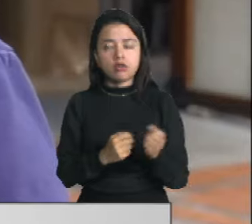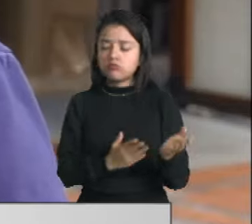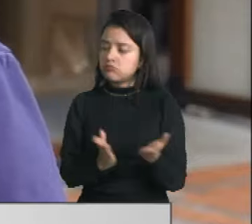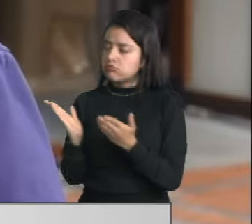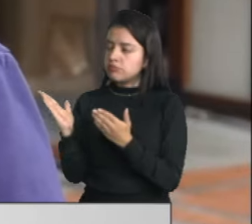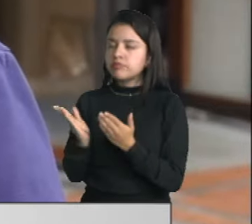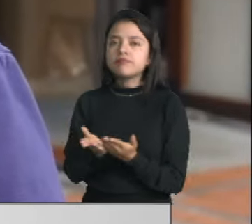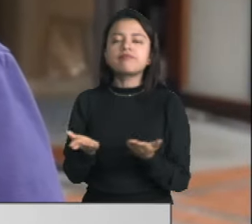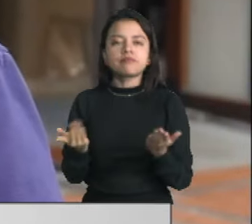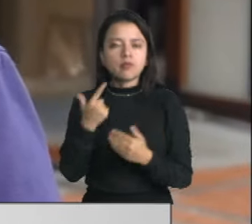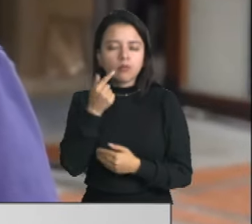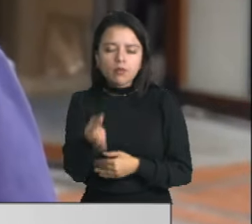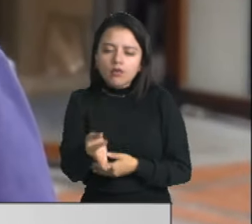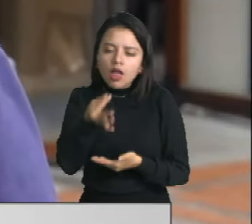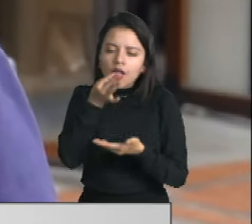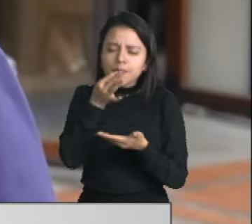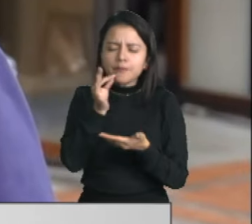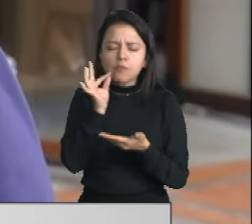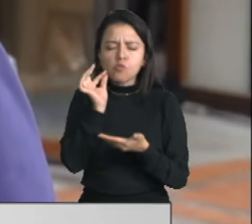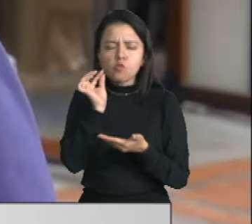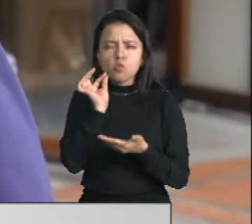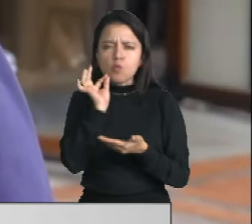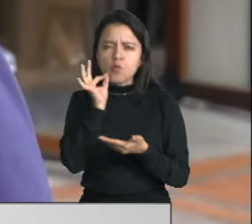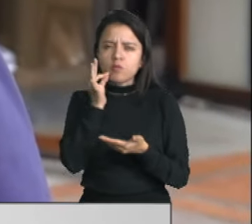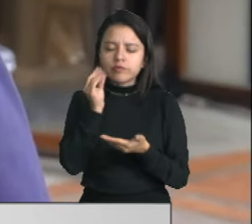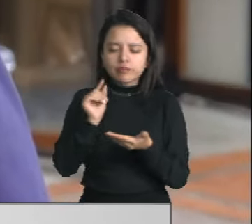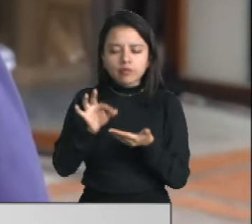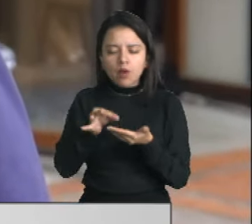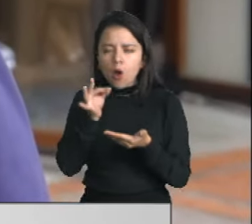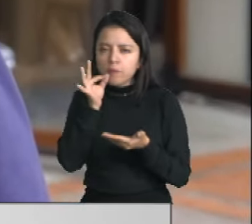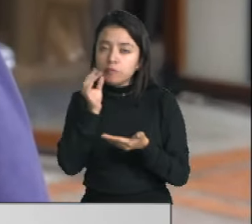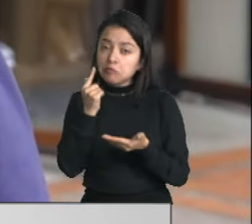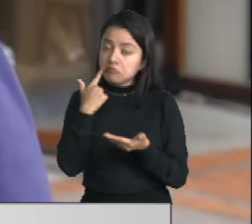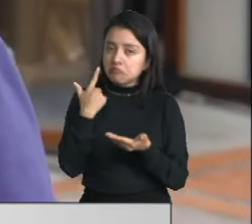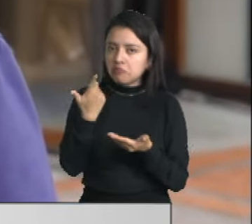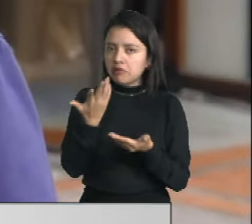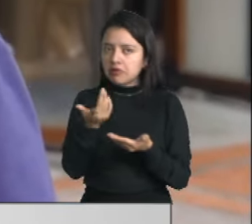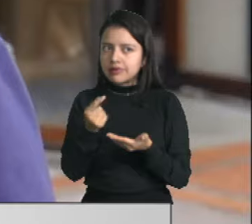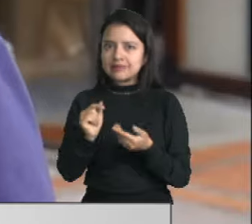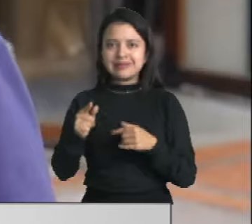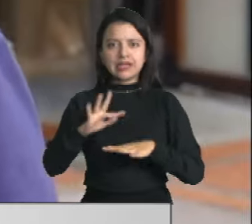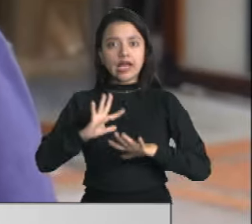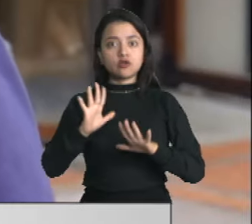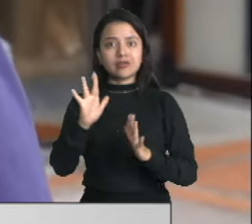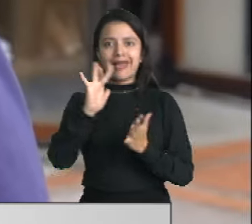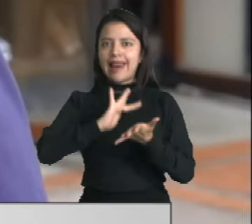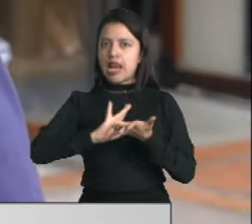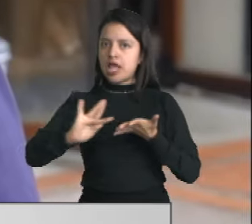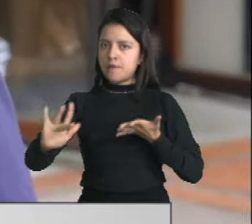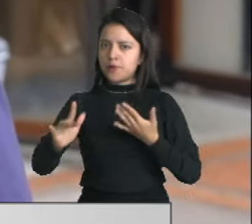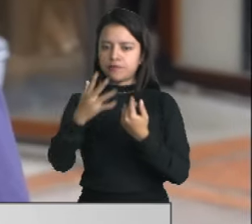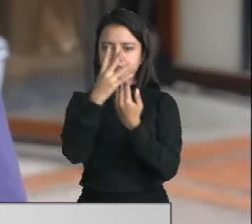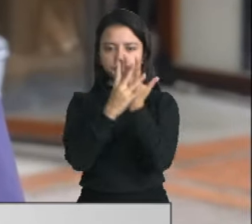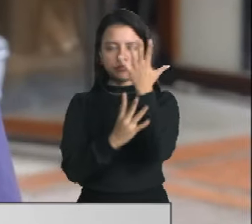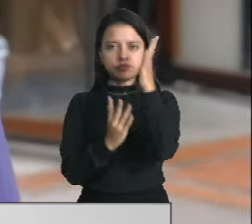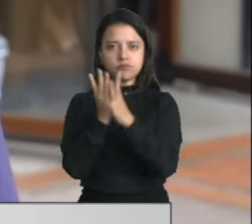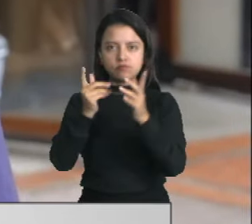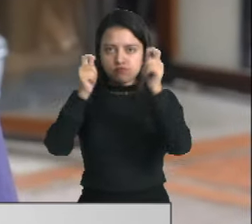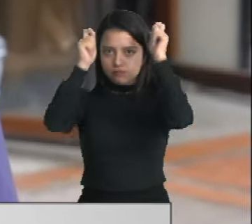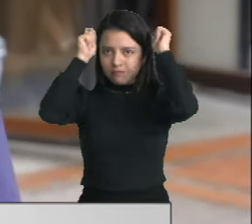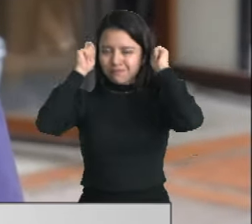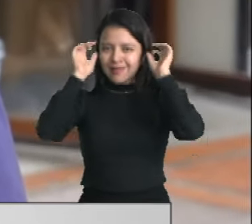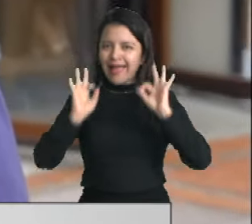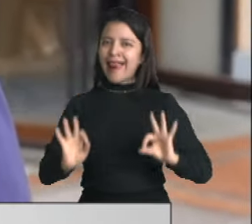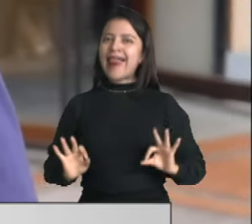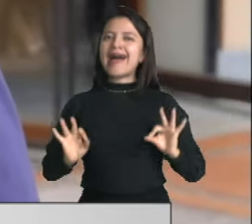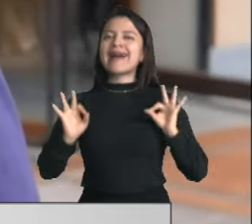días a probar distintas preparaciones de fritanga con toda la higiene, con toda la calidad que tienen